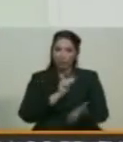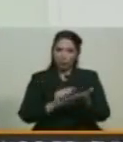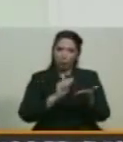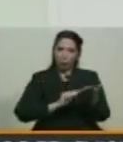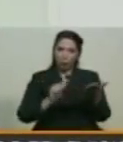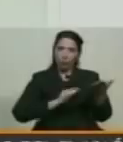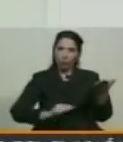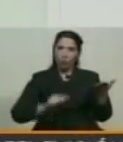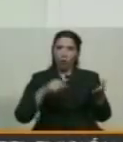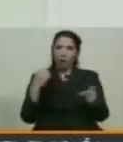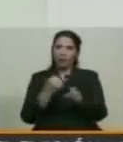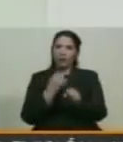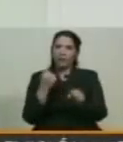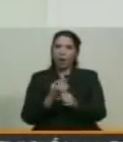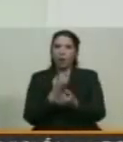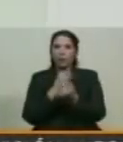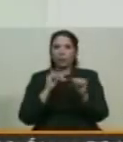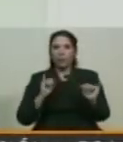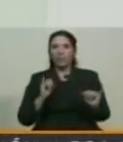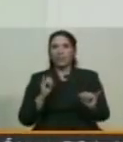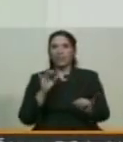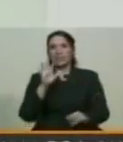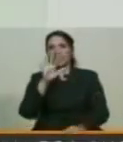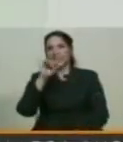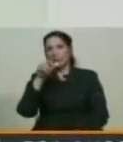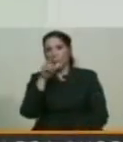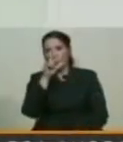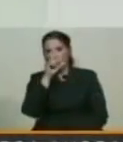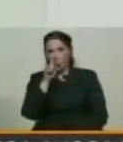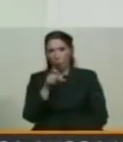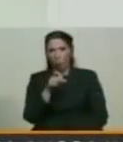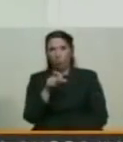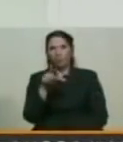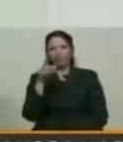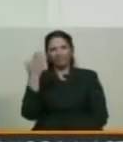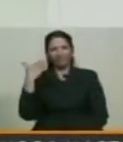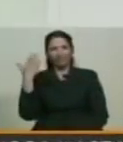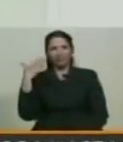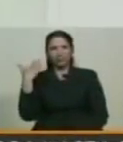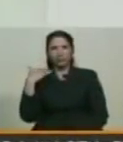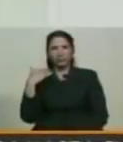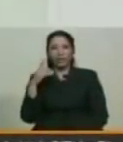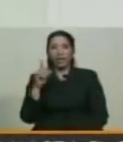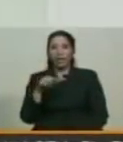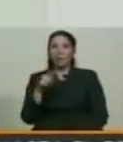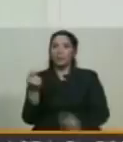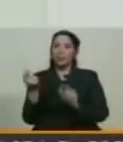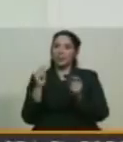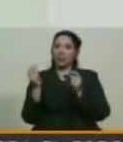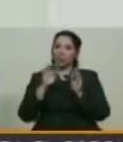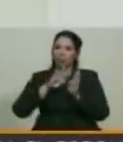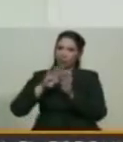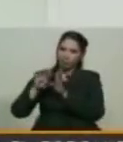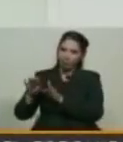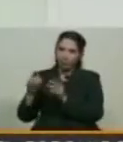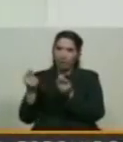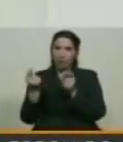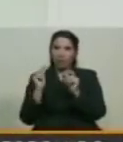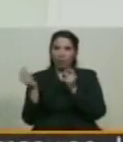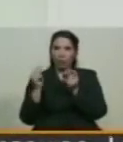independencia. También estuvimos discutiendo aspectos en el área de educación. Ya este próximo